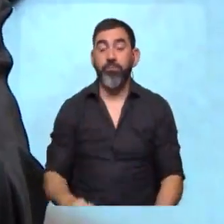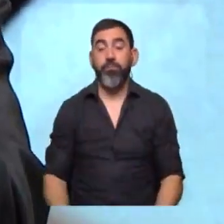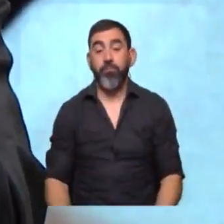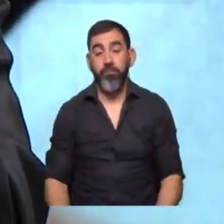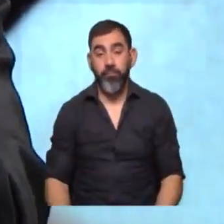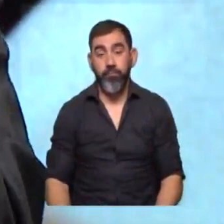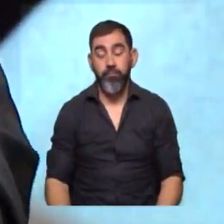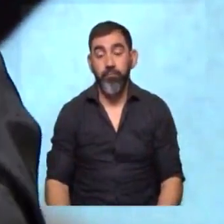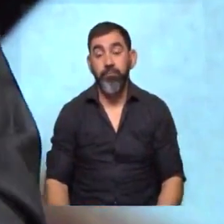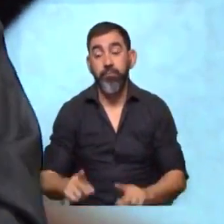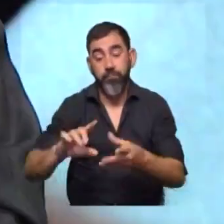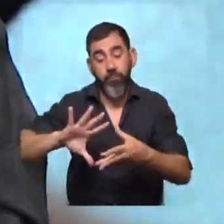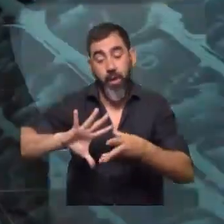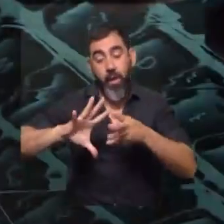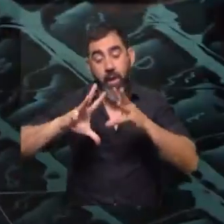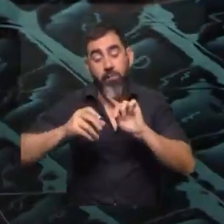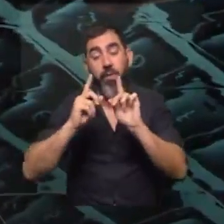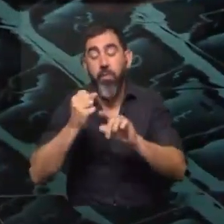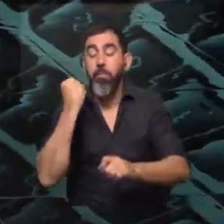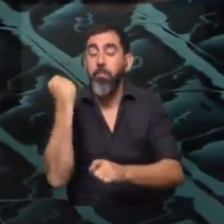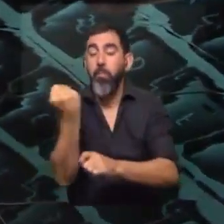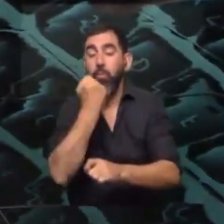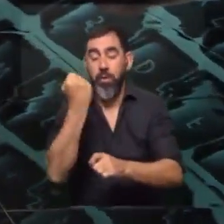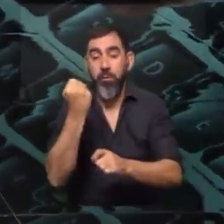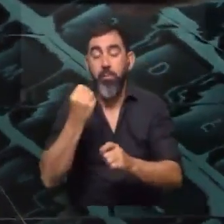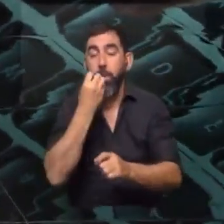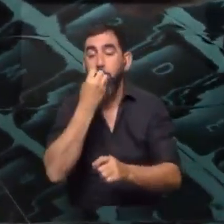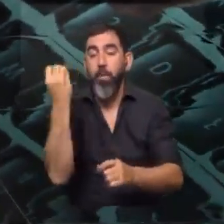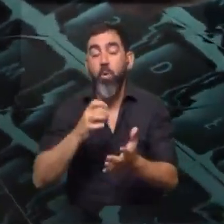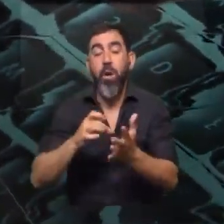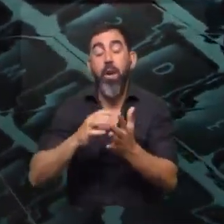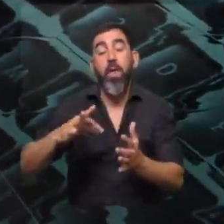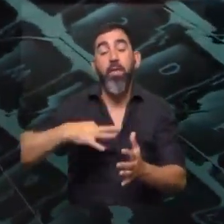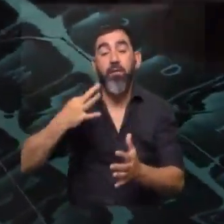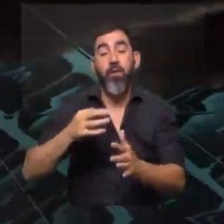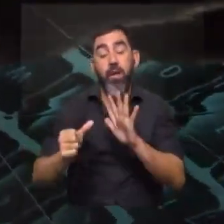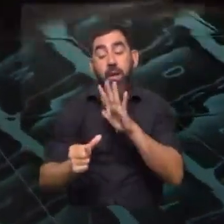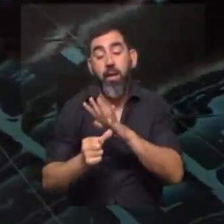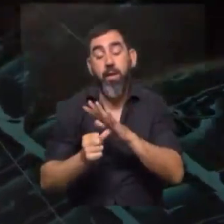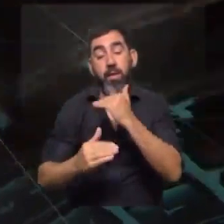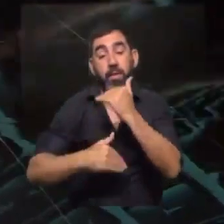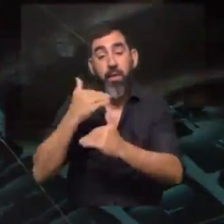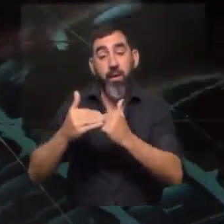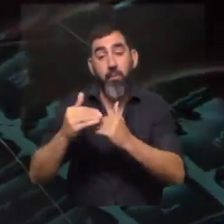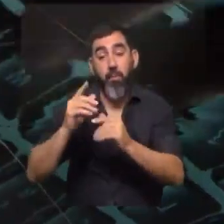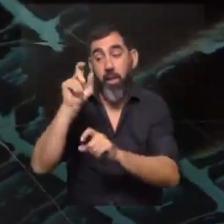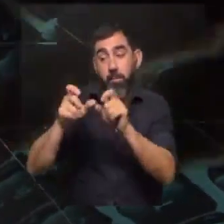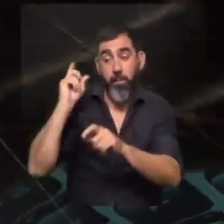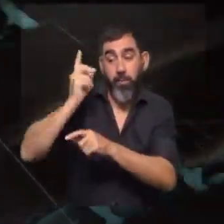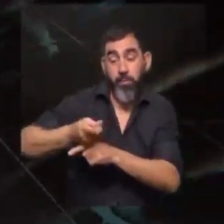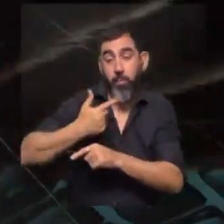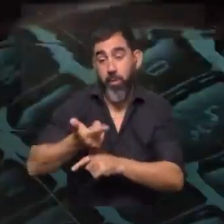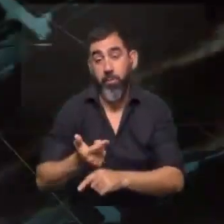de adopción debiese ser una prioridad para mejorar la calidad de la vida de las personas. Liderar ese proceso por parte de los tomadores de decisiones, por